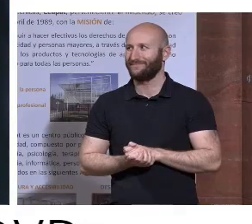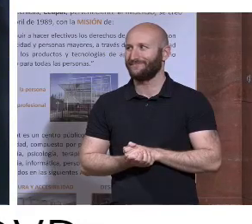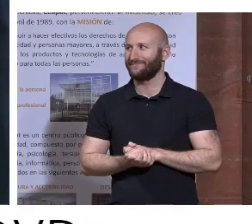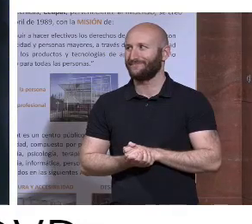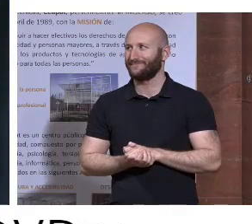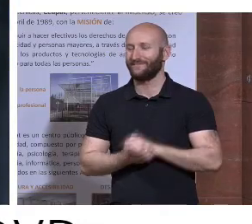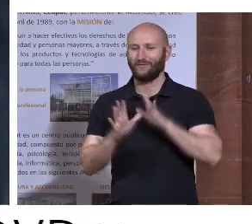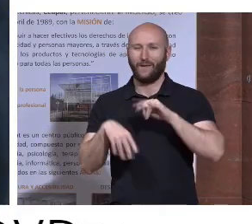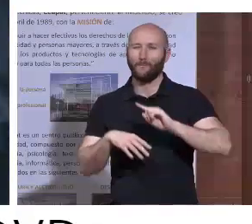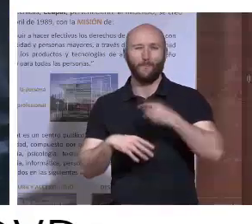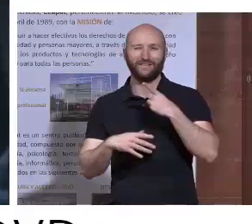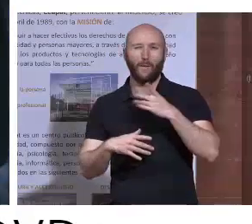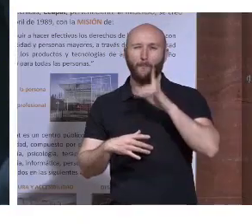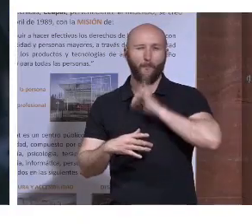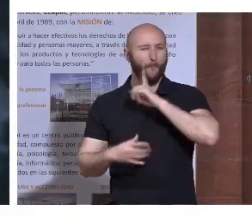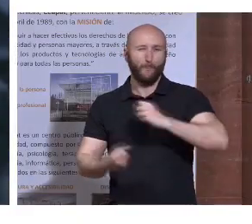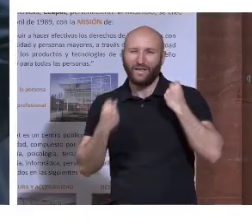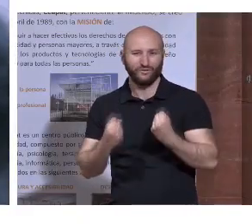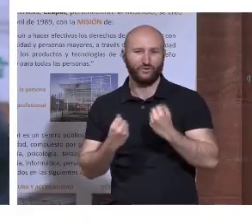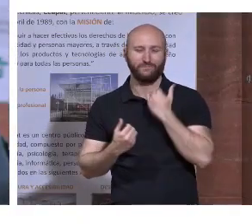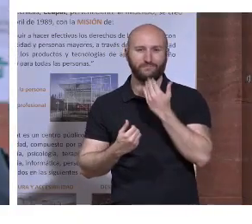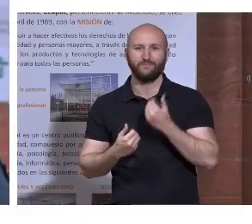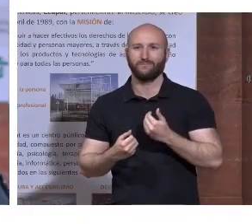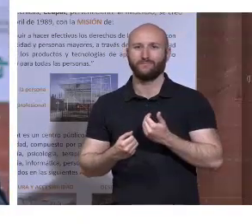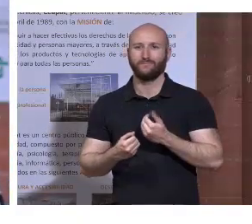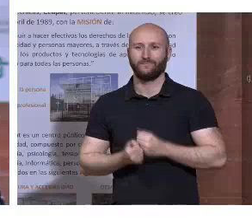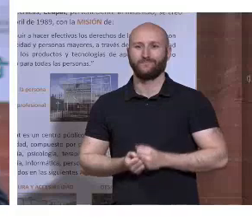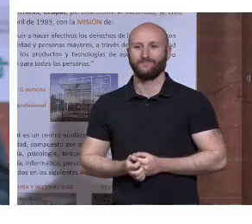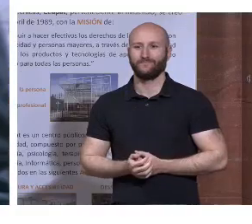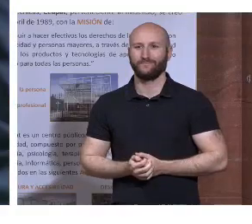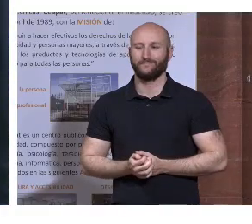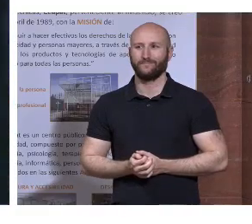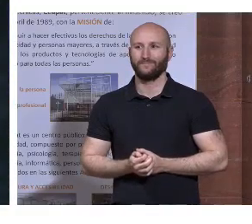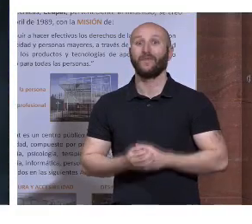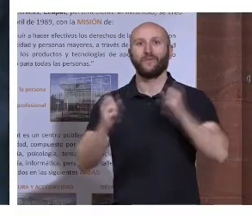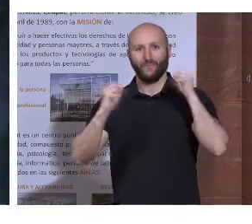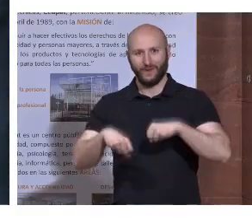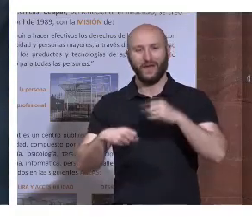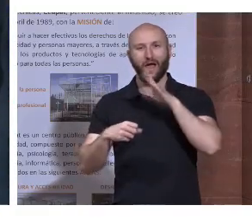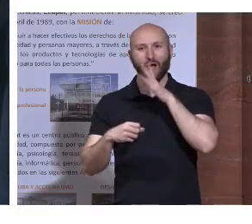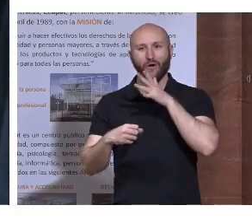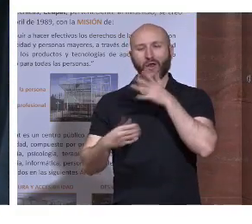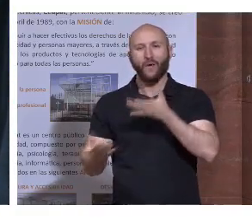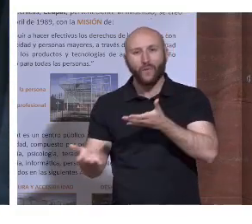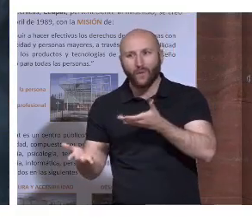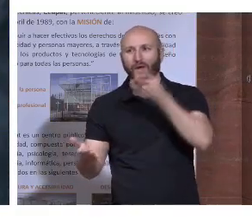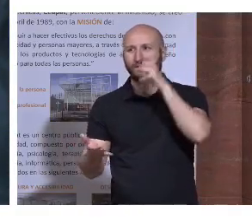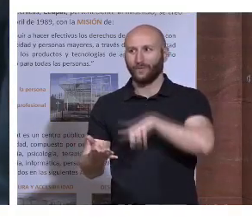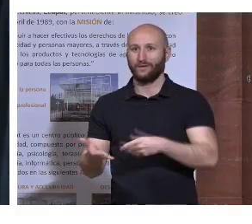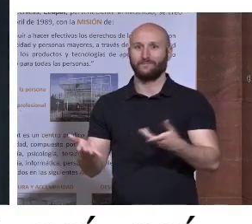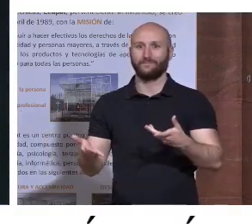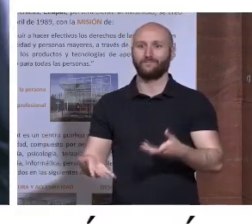Más pasión. A ver. Así. Muy bien. Y ahora sopla yo también. A ver.